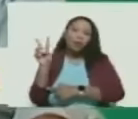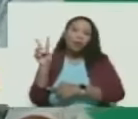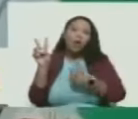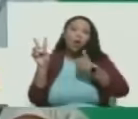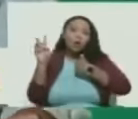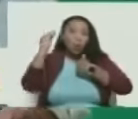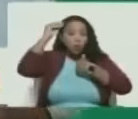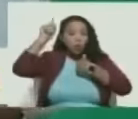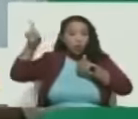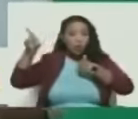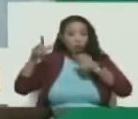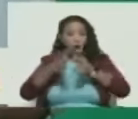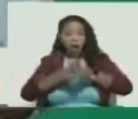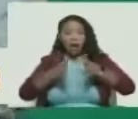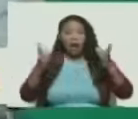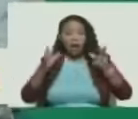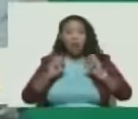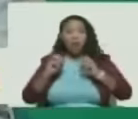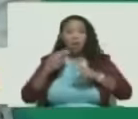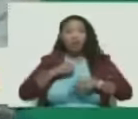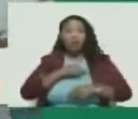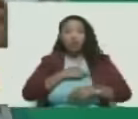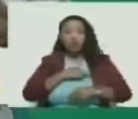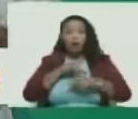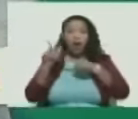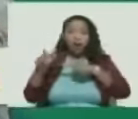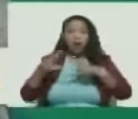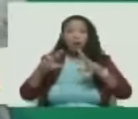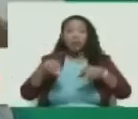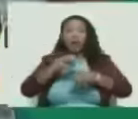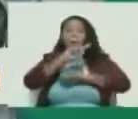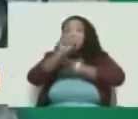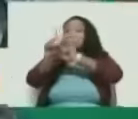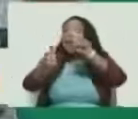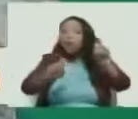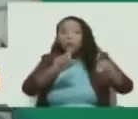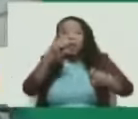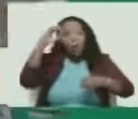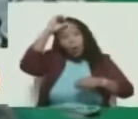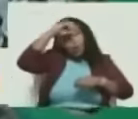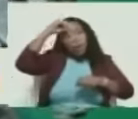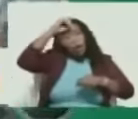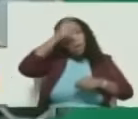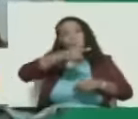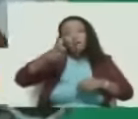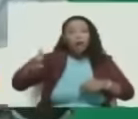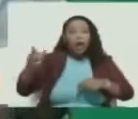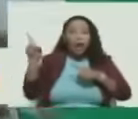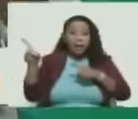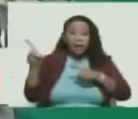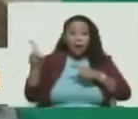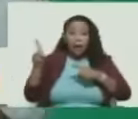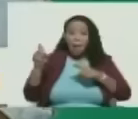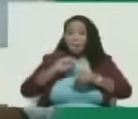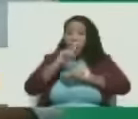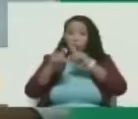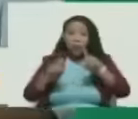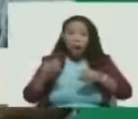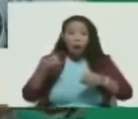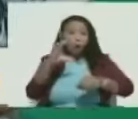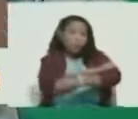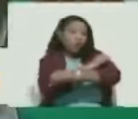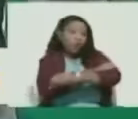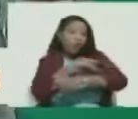una gran oportunidad, una gran oportunidad. Este referéndum no es un referéndum entre chavistas, opositores, ni. Este referéndum es entre los que amamos la